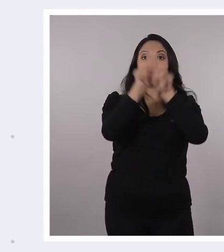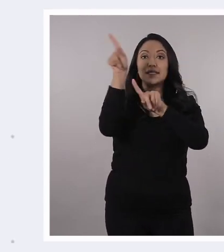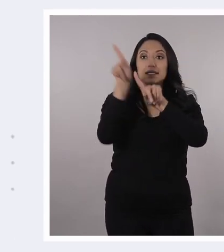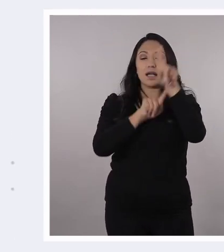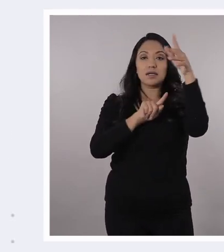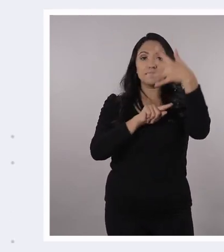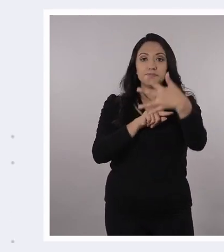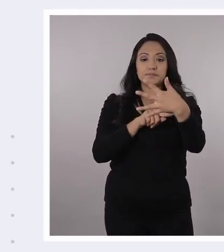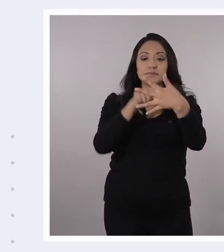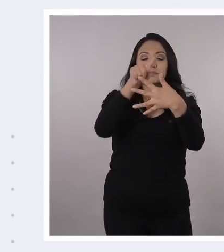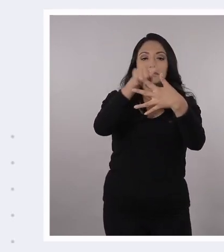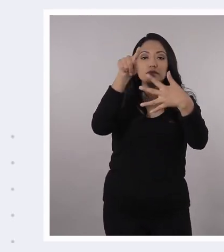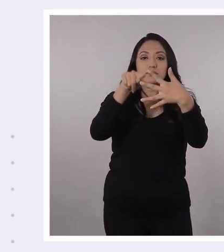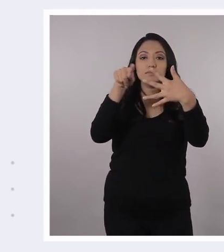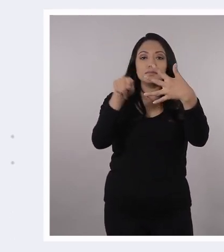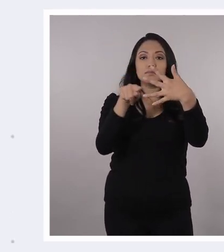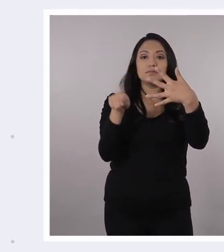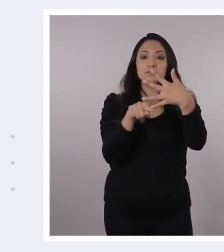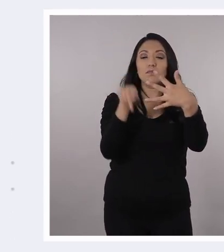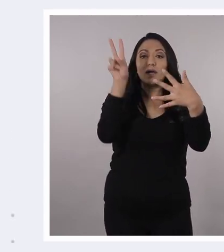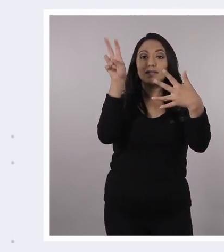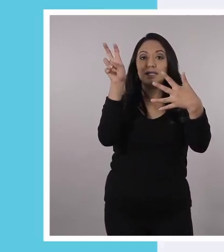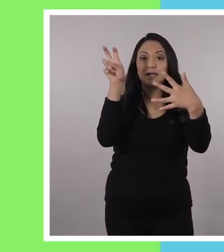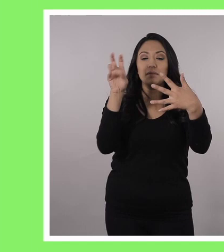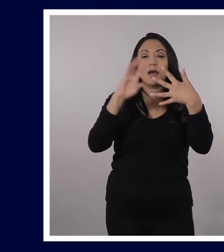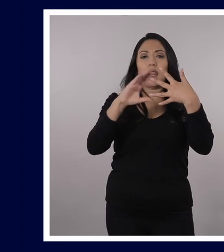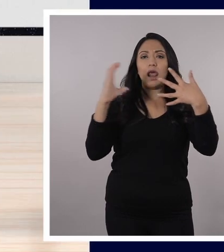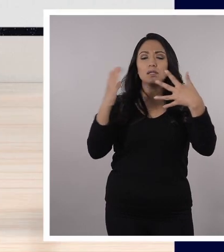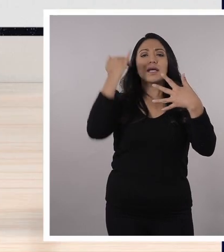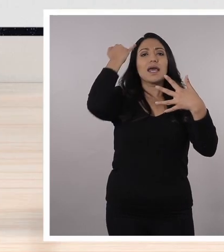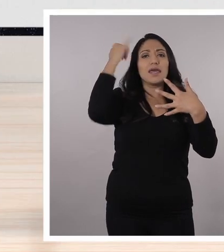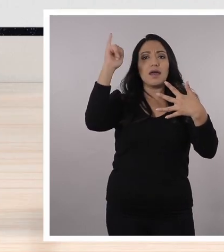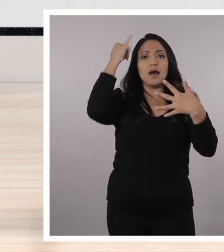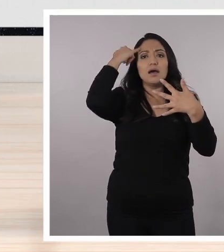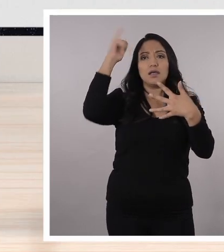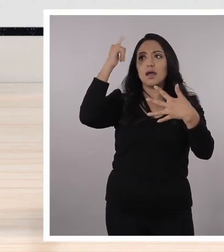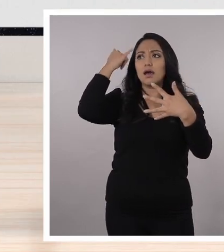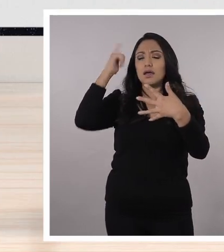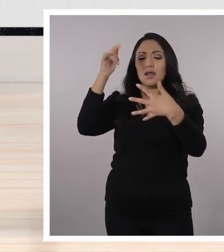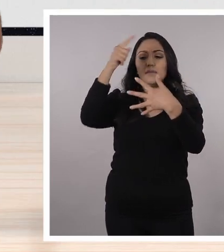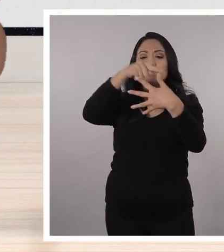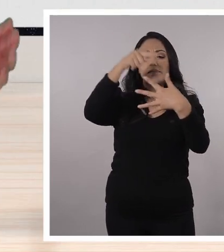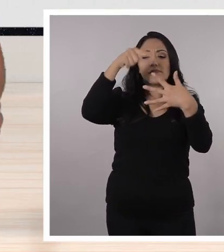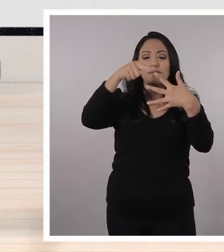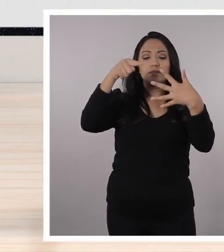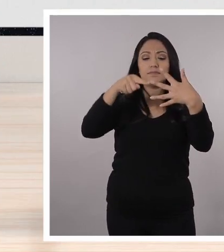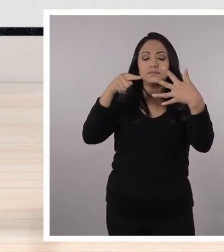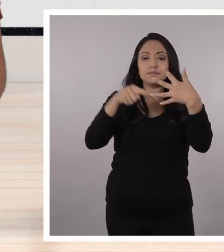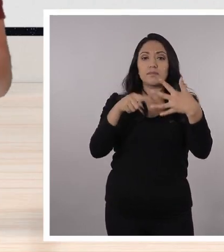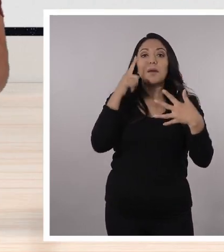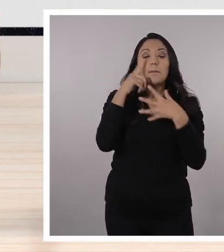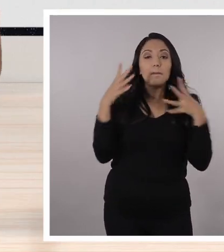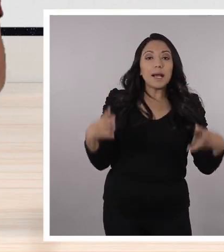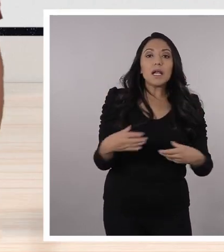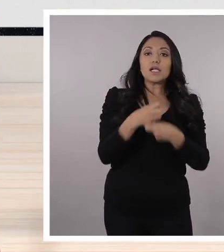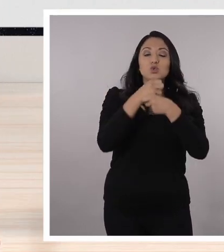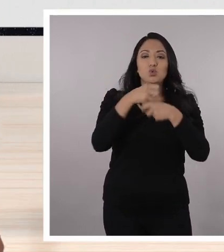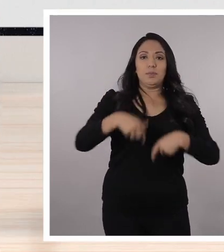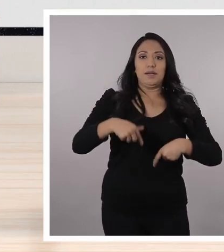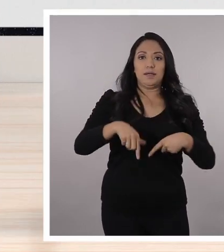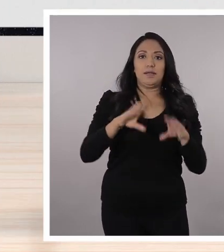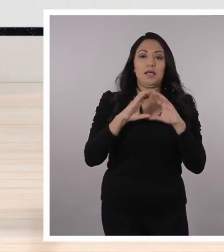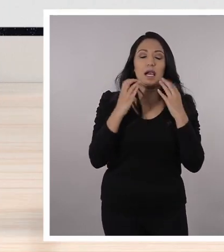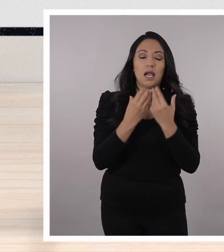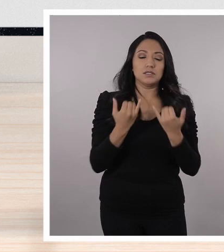punta vamos a ubicar los temas de la clase, ideas clave, ¿sí? Palabras clave que nos ayudan a sintetizar todo